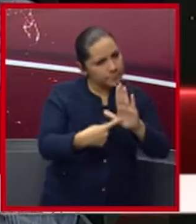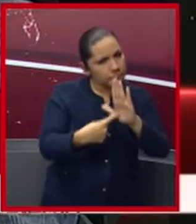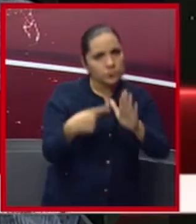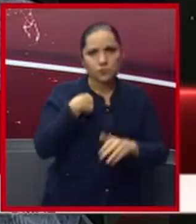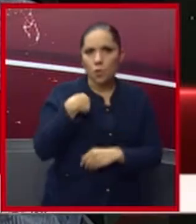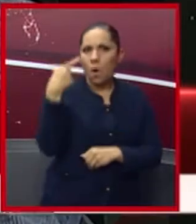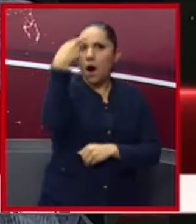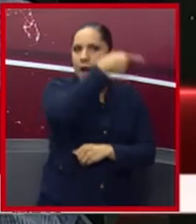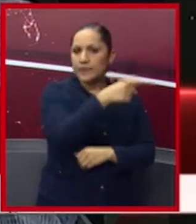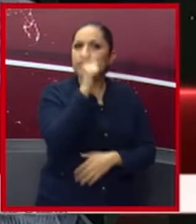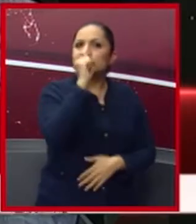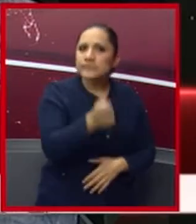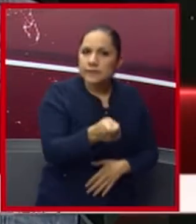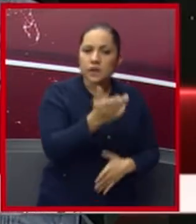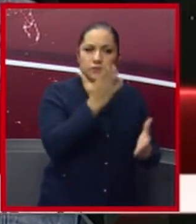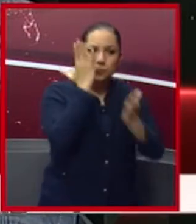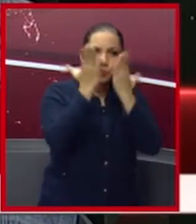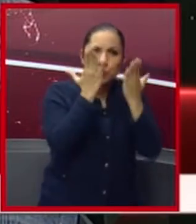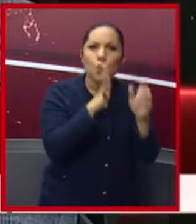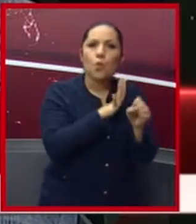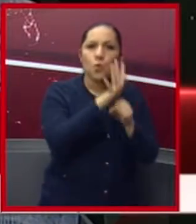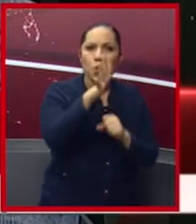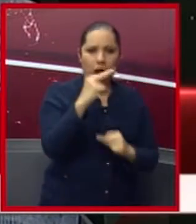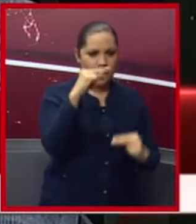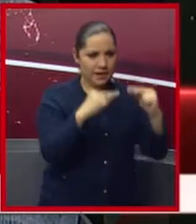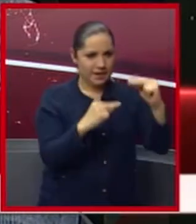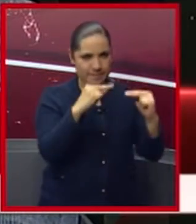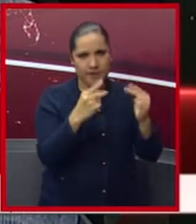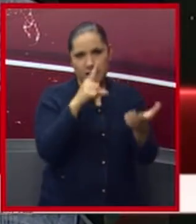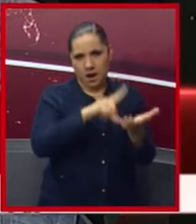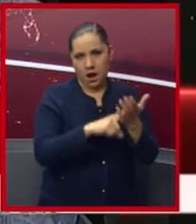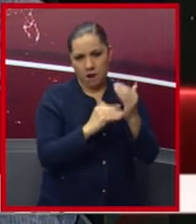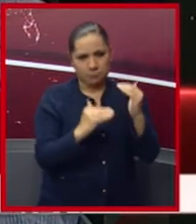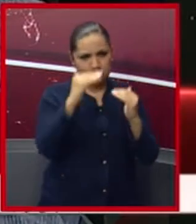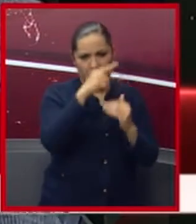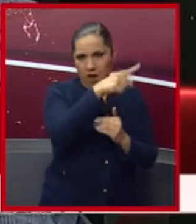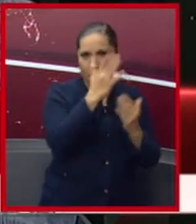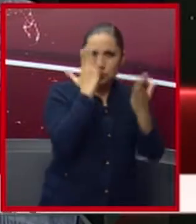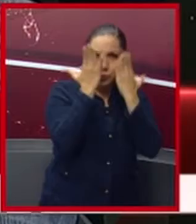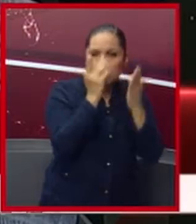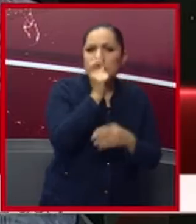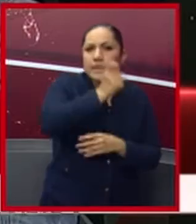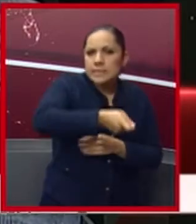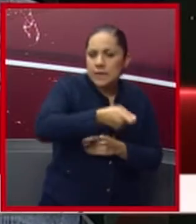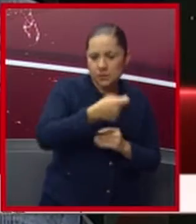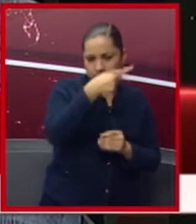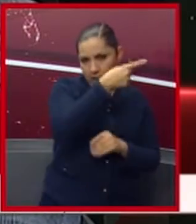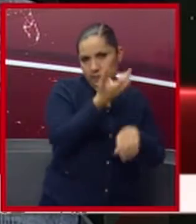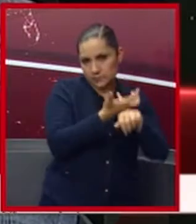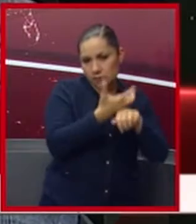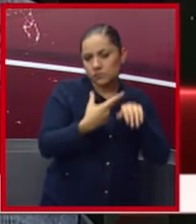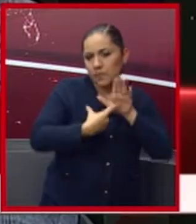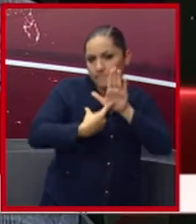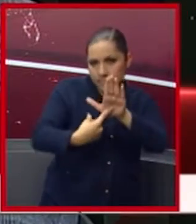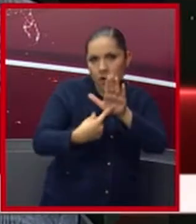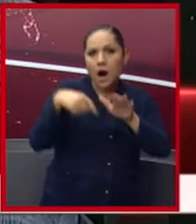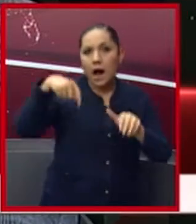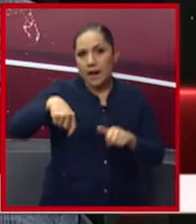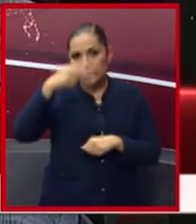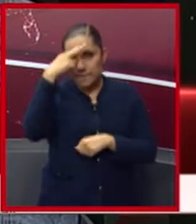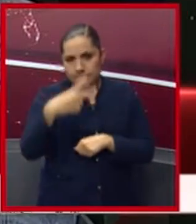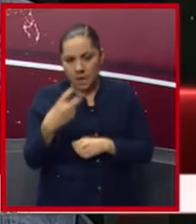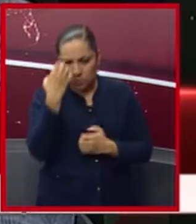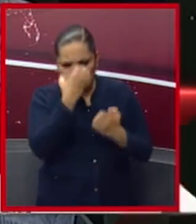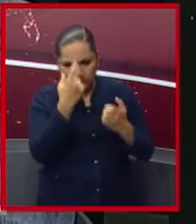un nivel académico determinado en los Estados Unidos, se buscará el equivalente aquí